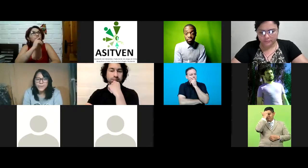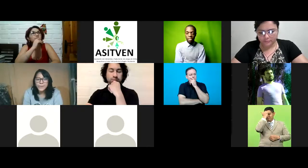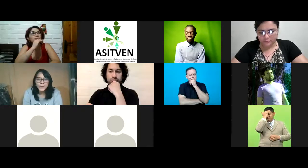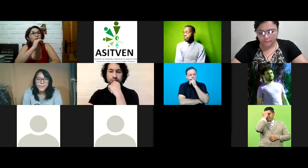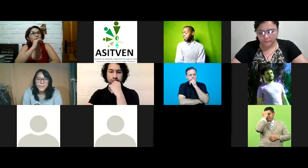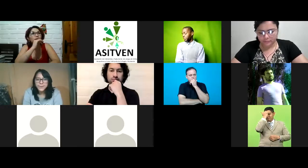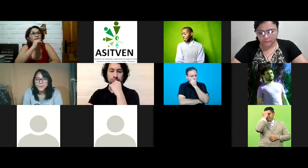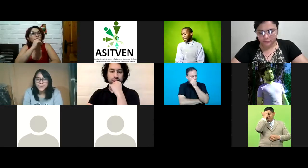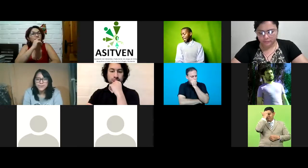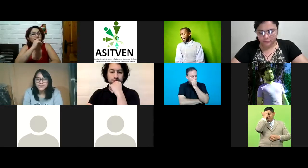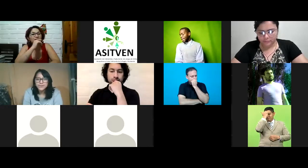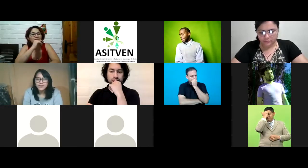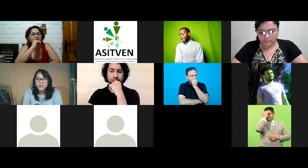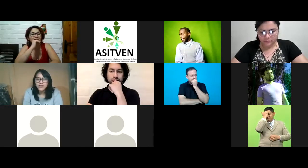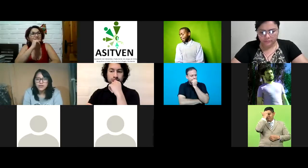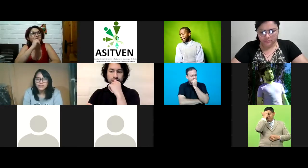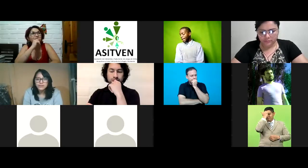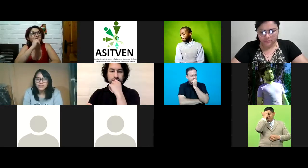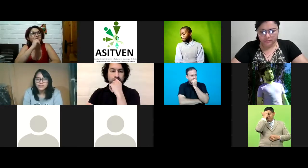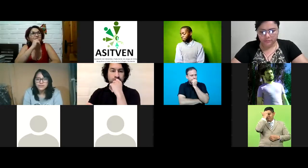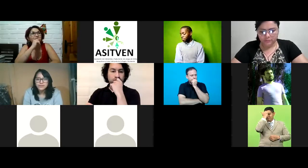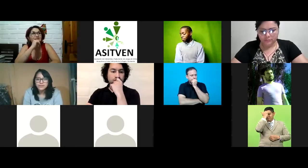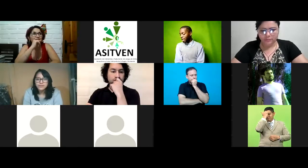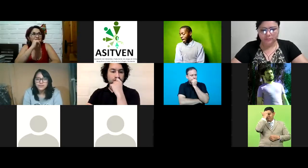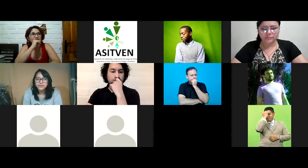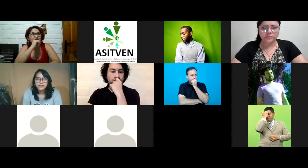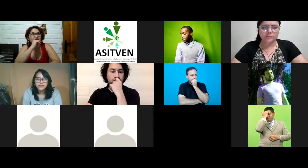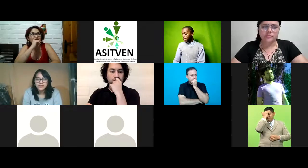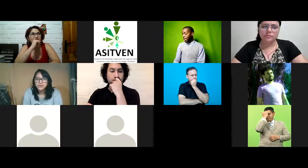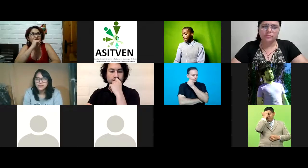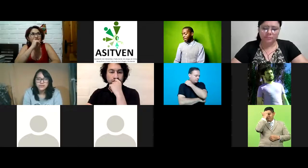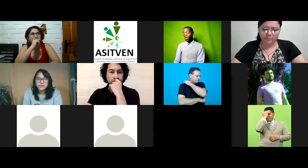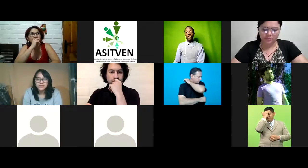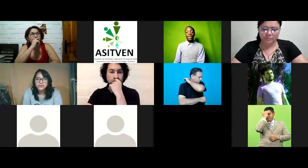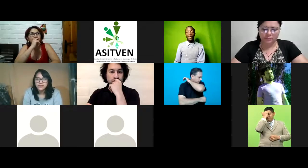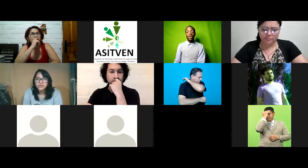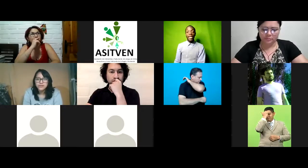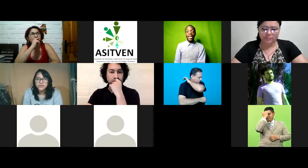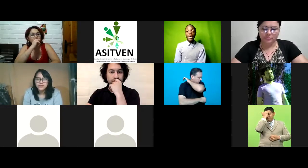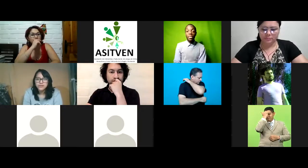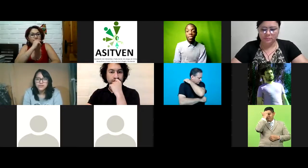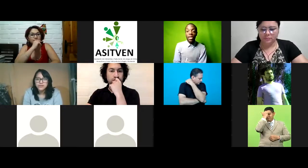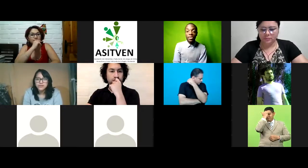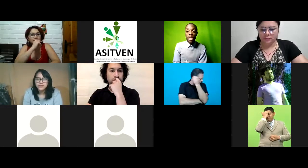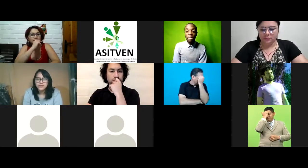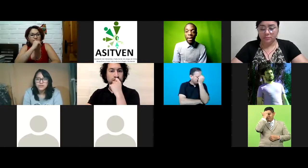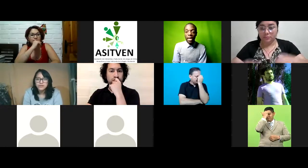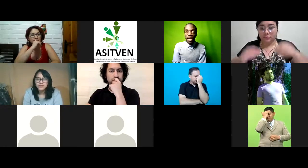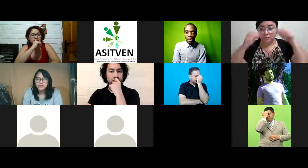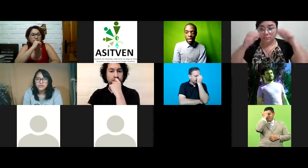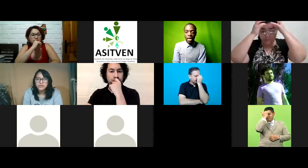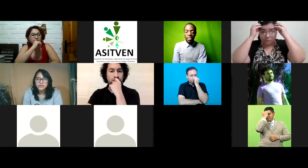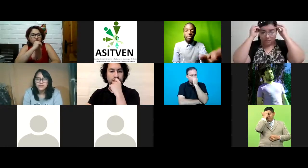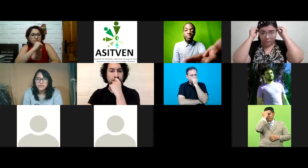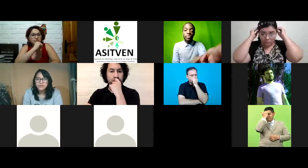¿Está bien? Y bien, eso entonces es lo que quedaría como actividad para el día